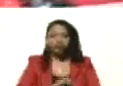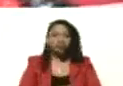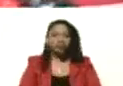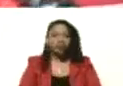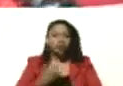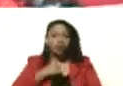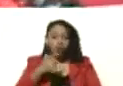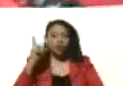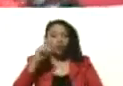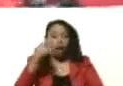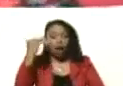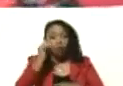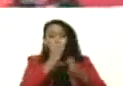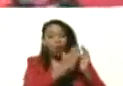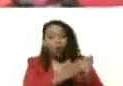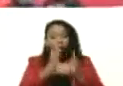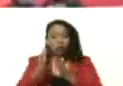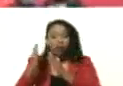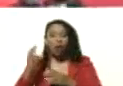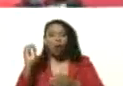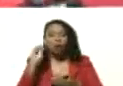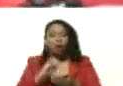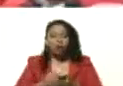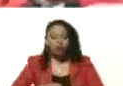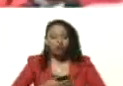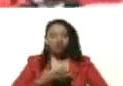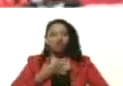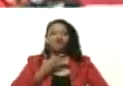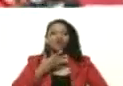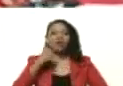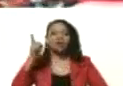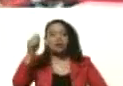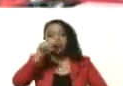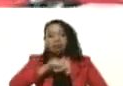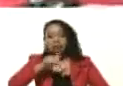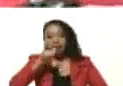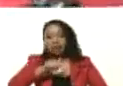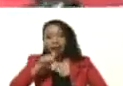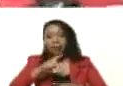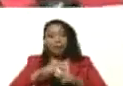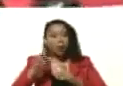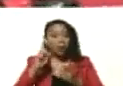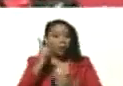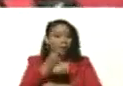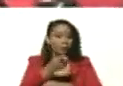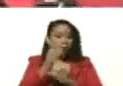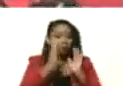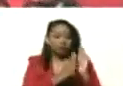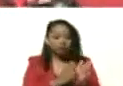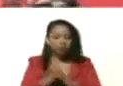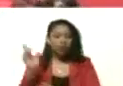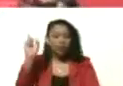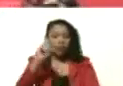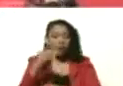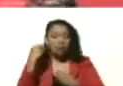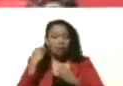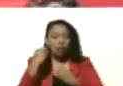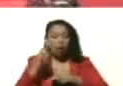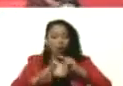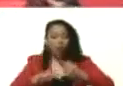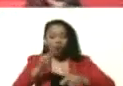Estamos inclusive organizados para renacer de esa resistencia. Pero debemos organizarnos también para construir